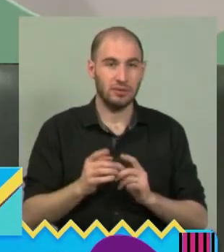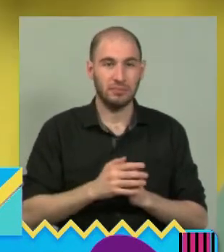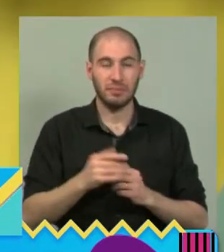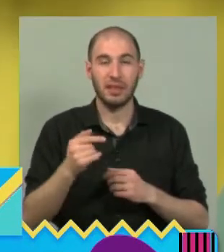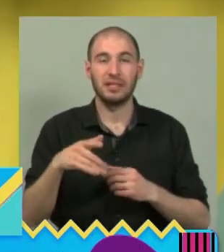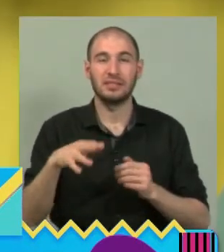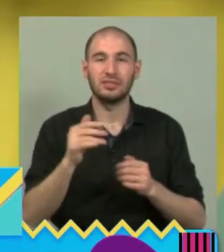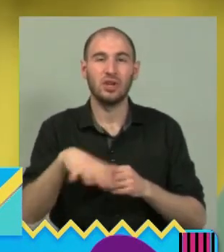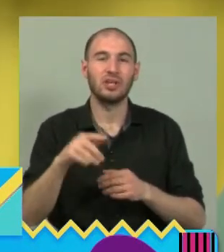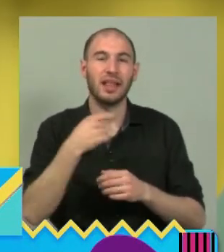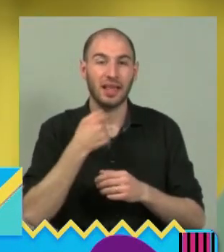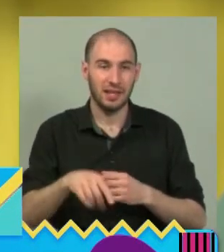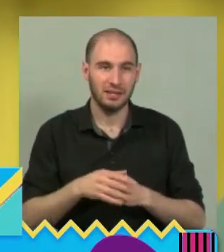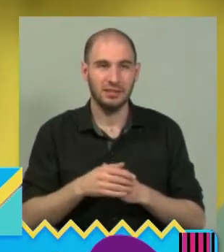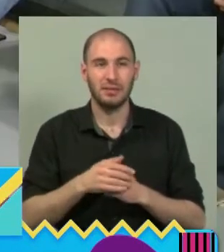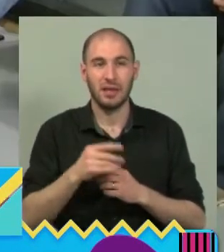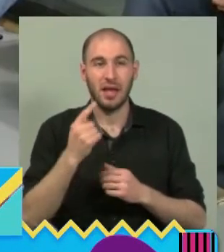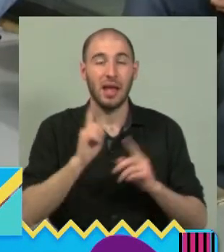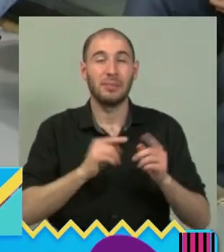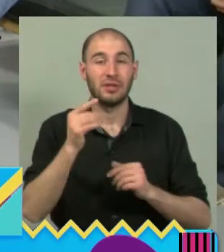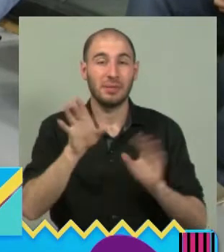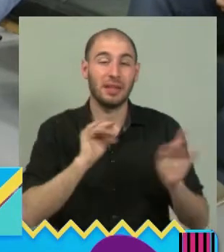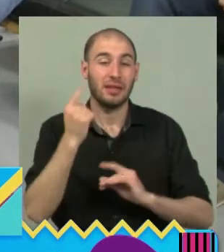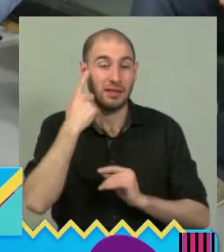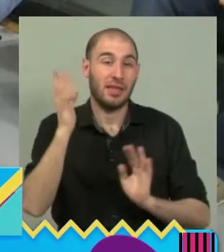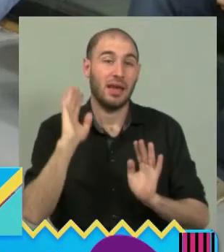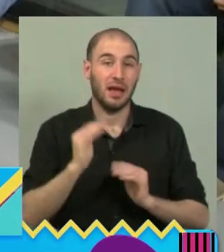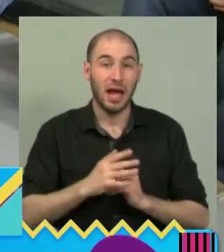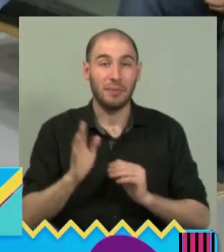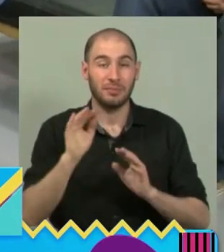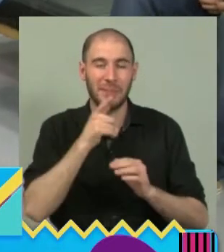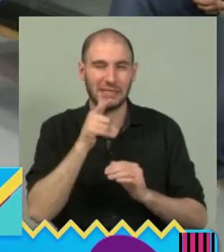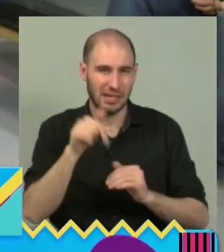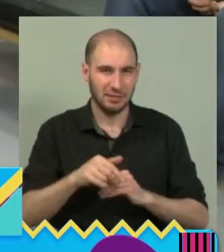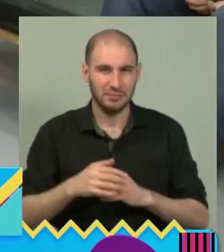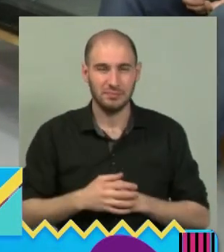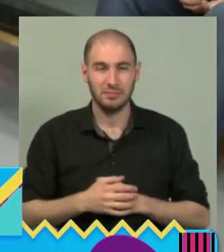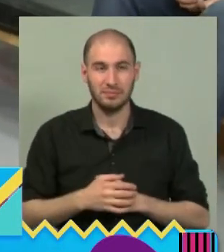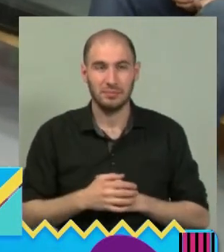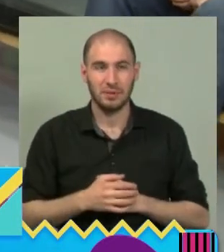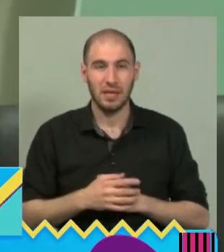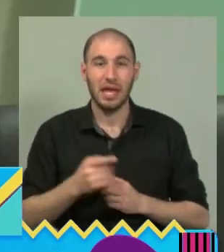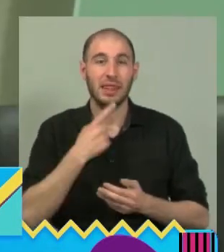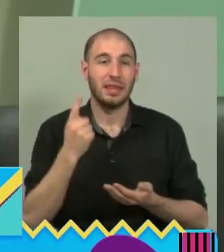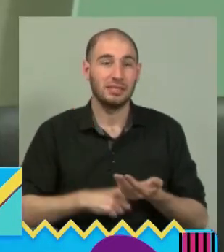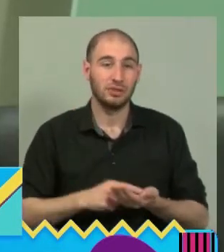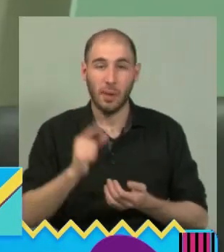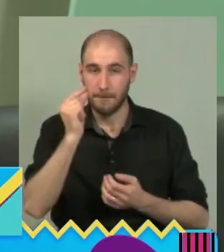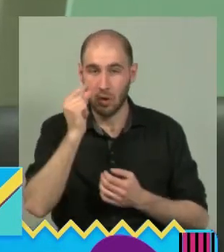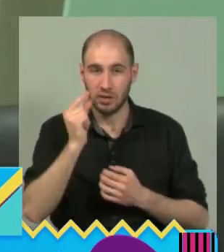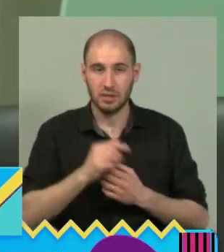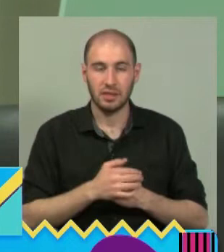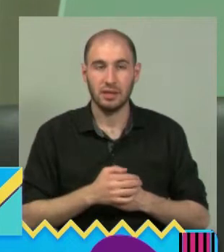licencia social que se está buscando. Claro, no sé qué piensan los invitados, pero puede que vaya por ahí, ¿no? Y decisión política